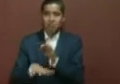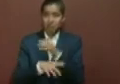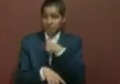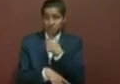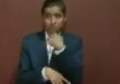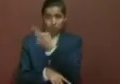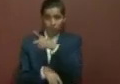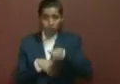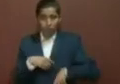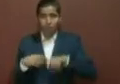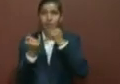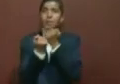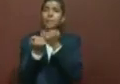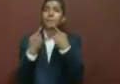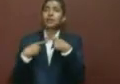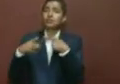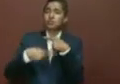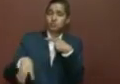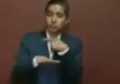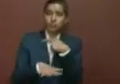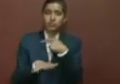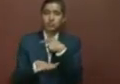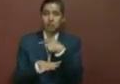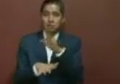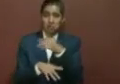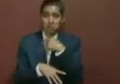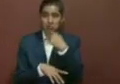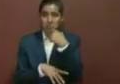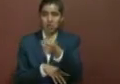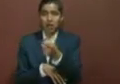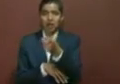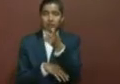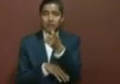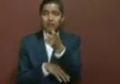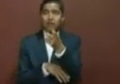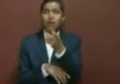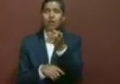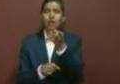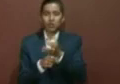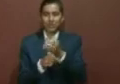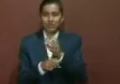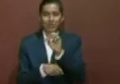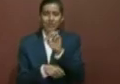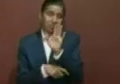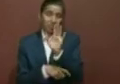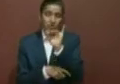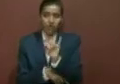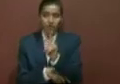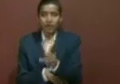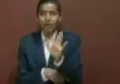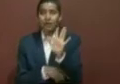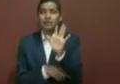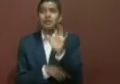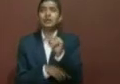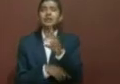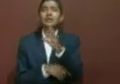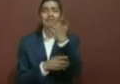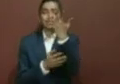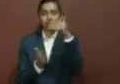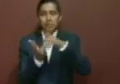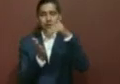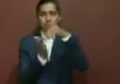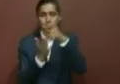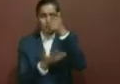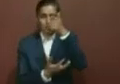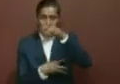y compañeros, el día de hoy, en el transcurso de lo que queda de la semana, vamos a recibir la cantidad de